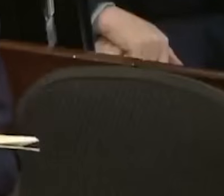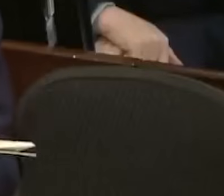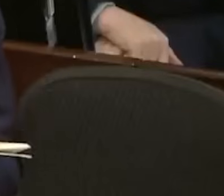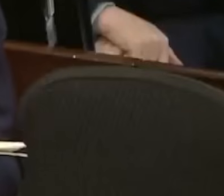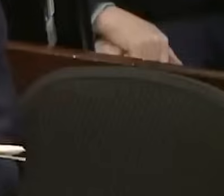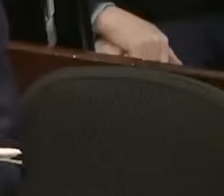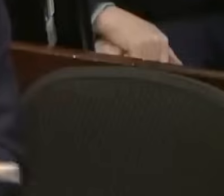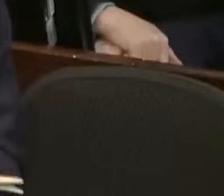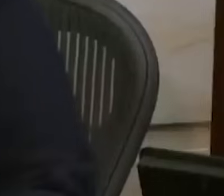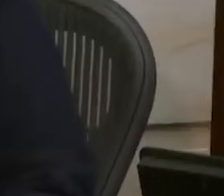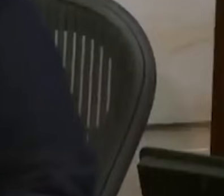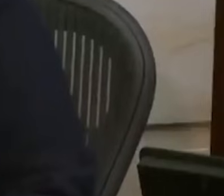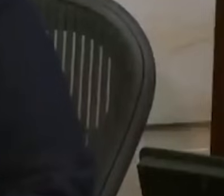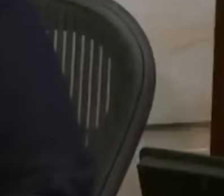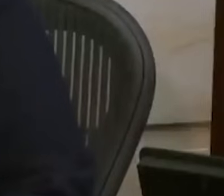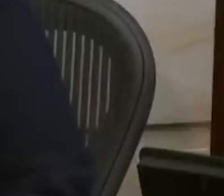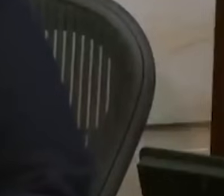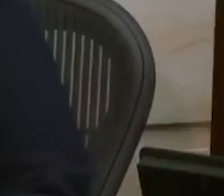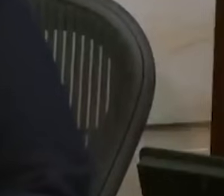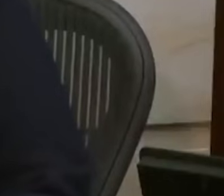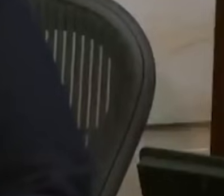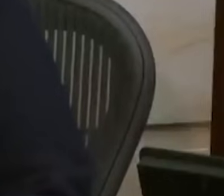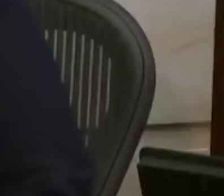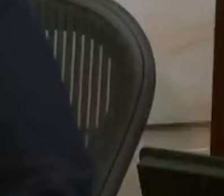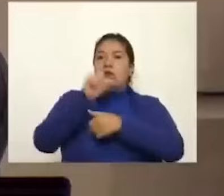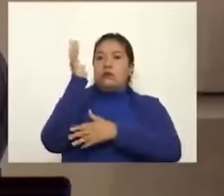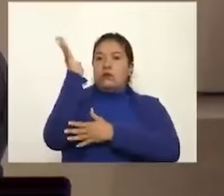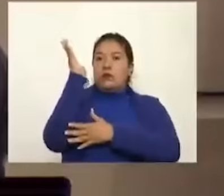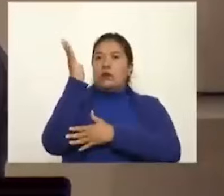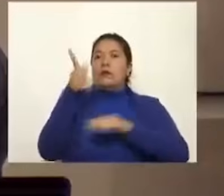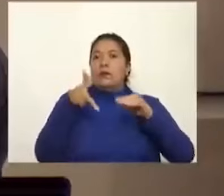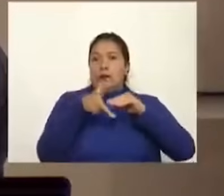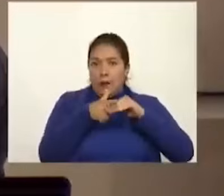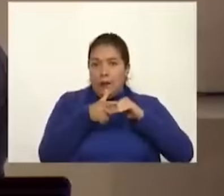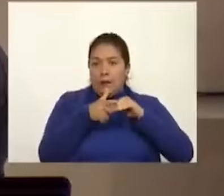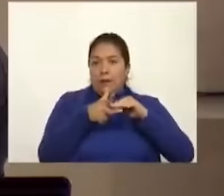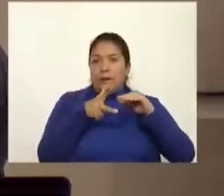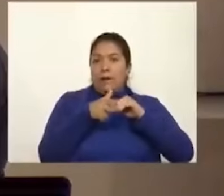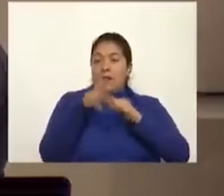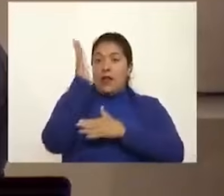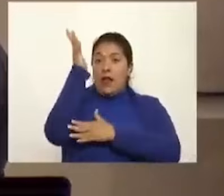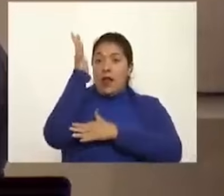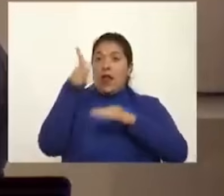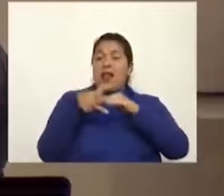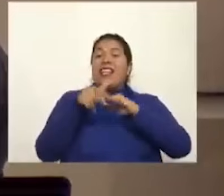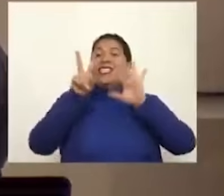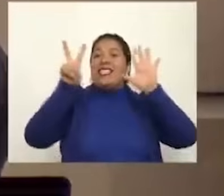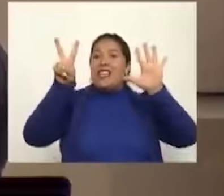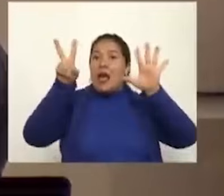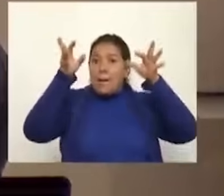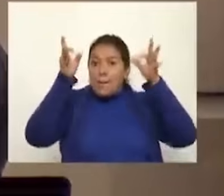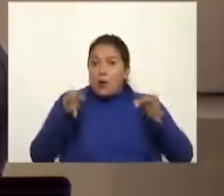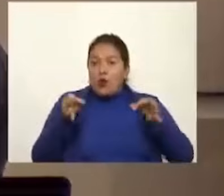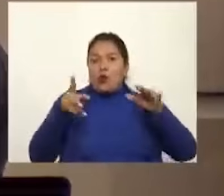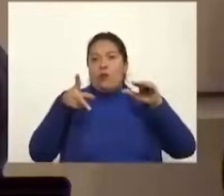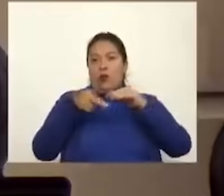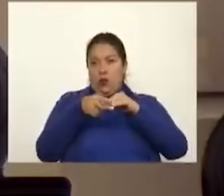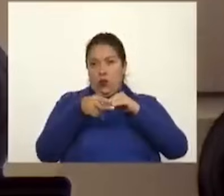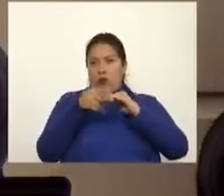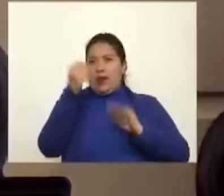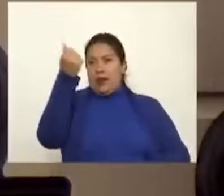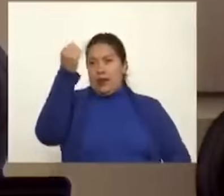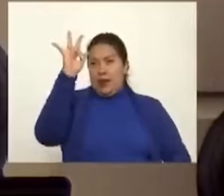la bancada del Centro Democrático que buscaba defender a Martínez fue recordada por torpedear el debate contra el fiscal. Son